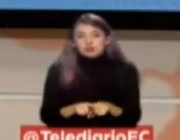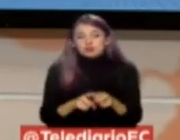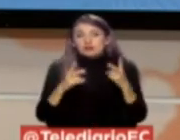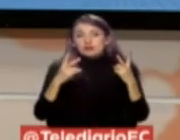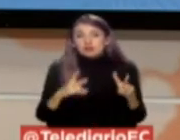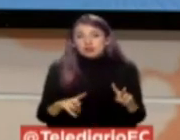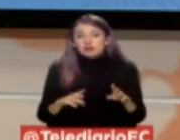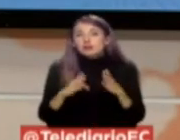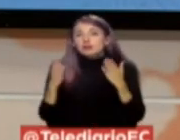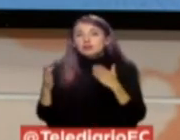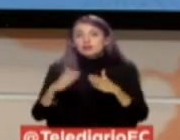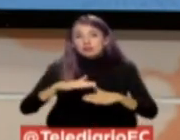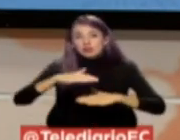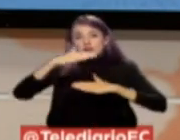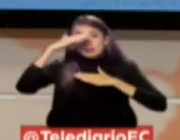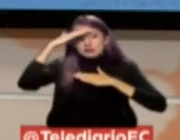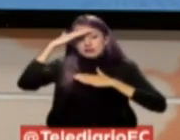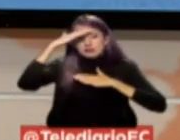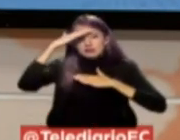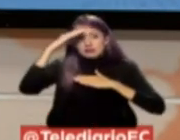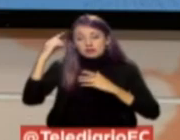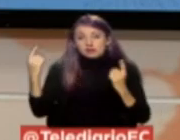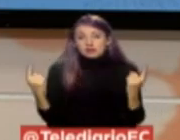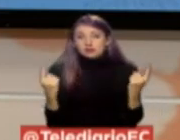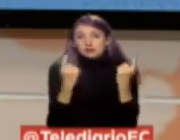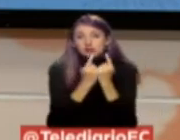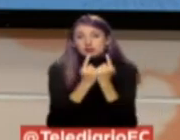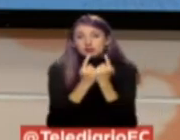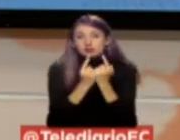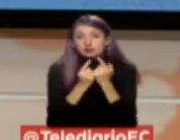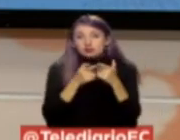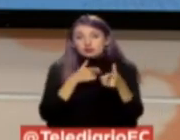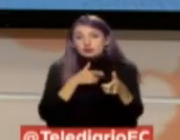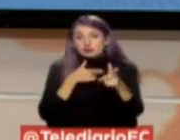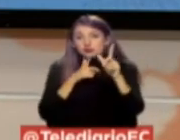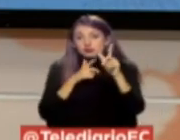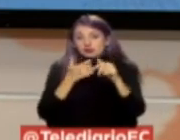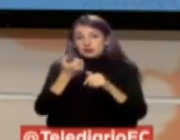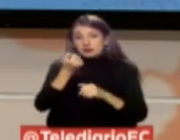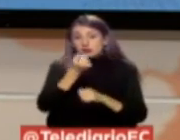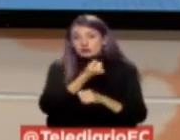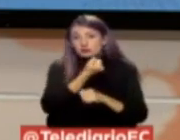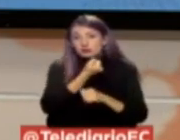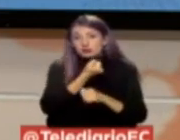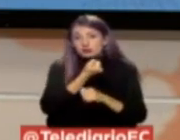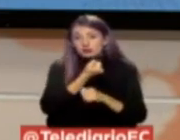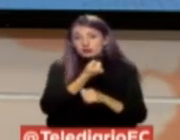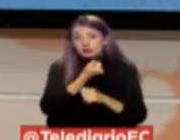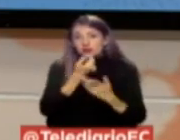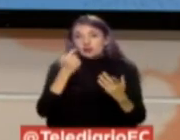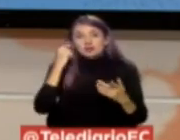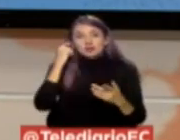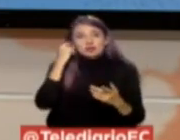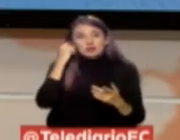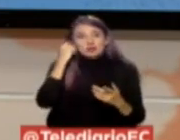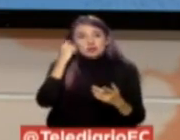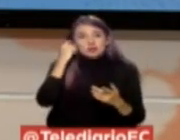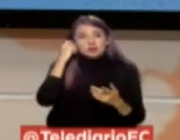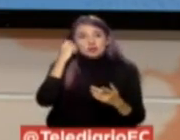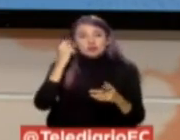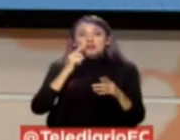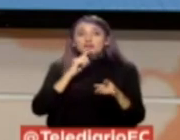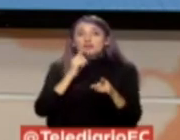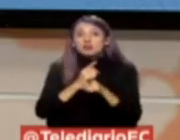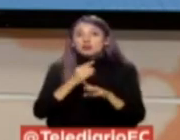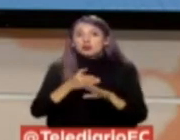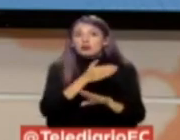que es intolerable que los policías que estuvieron presentes ahí tenían un arma y había un tipo con un cuchillo amenazando a una mujer, no hayan actuado, como sí se ha